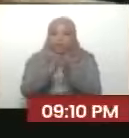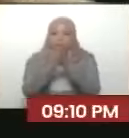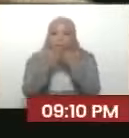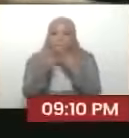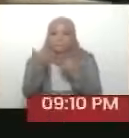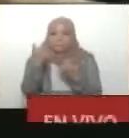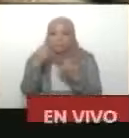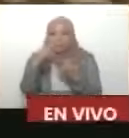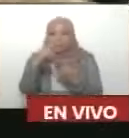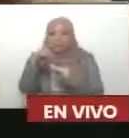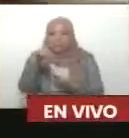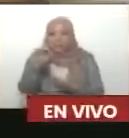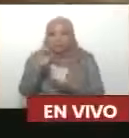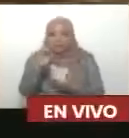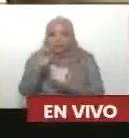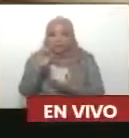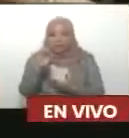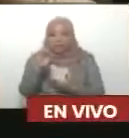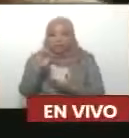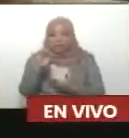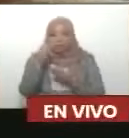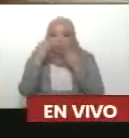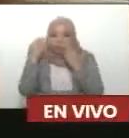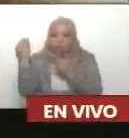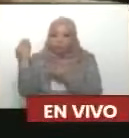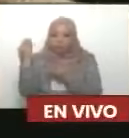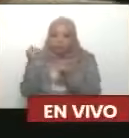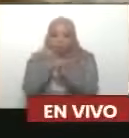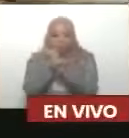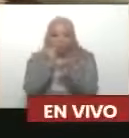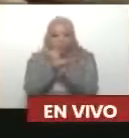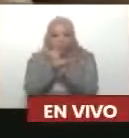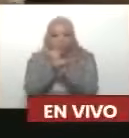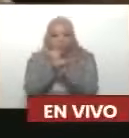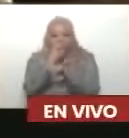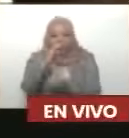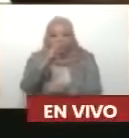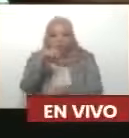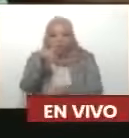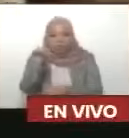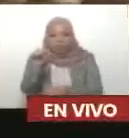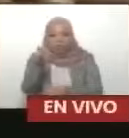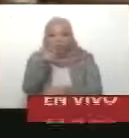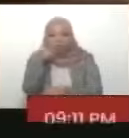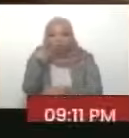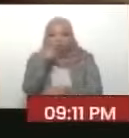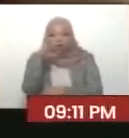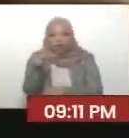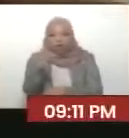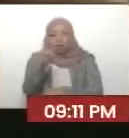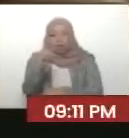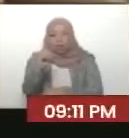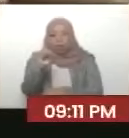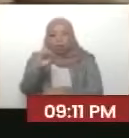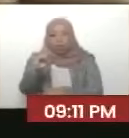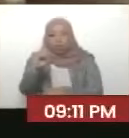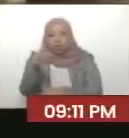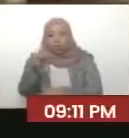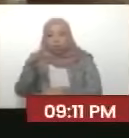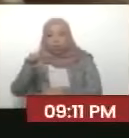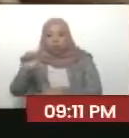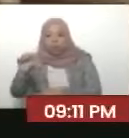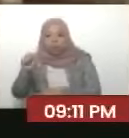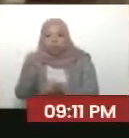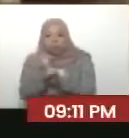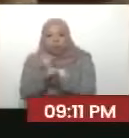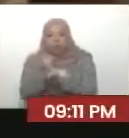del CNE. CNE, ¿verdad? Lo googlea. Se viene para acá. Toca aquí,